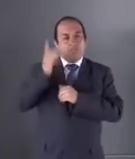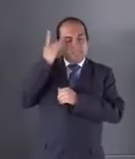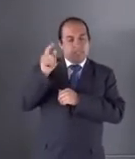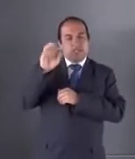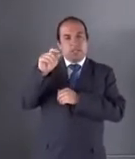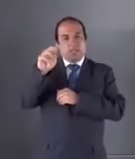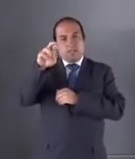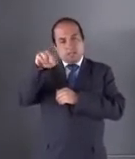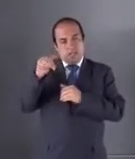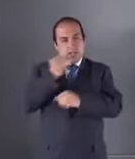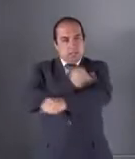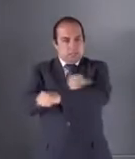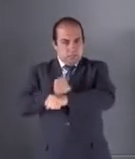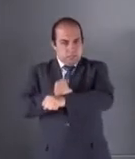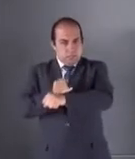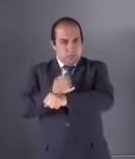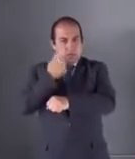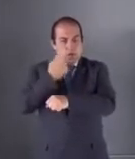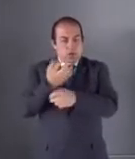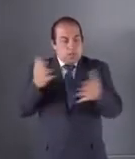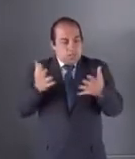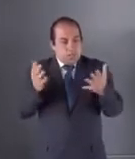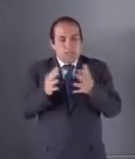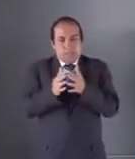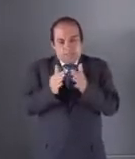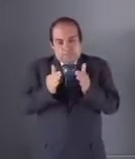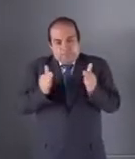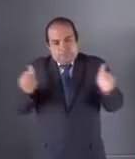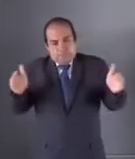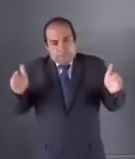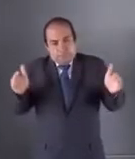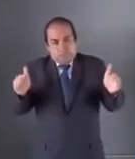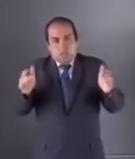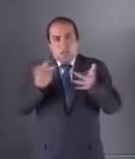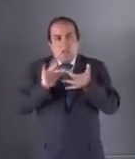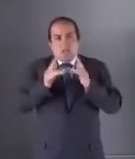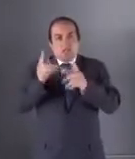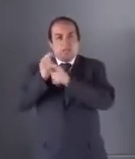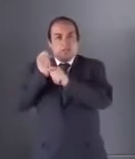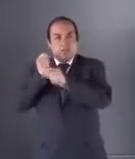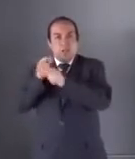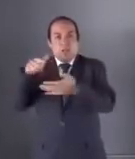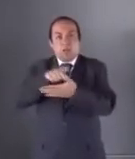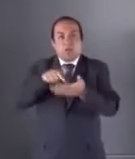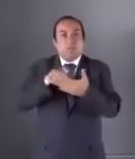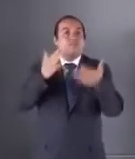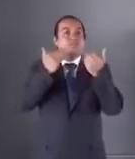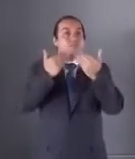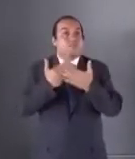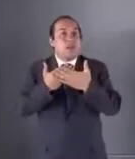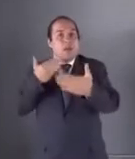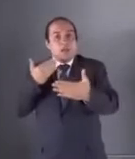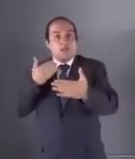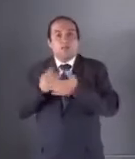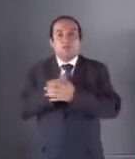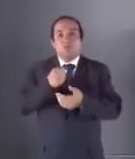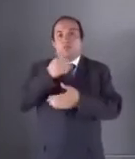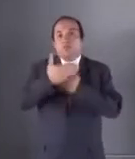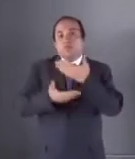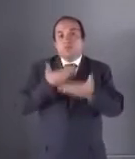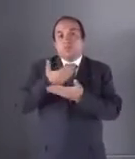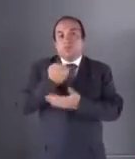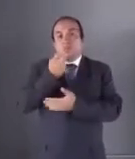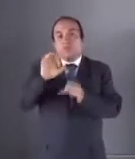Iztapalapa, lo que se está haciendo es extender la red de transporte a lugares donde no existía un servicio de esta